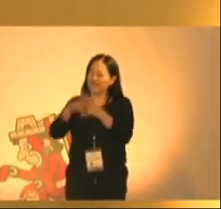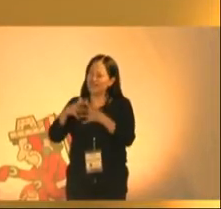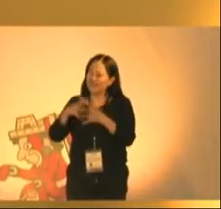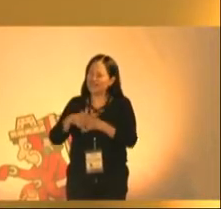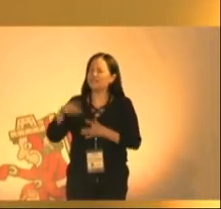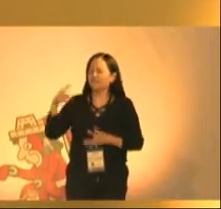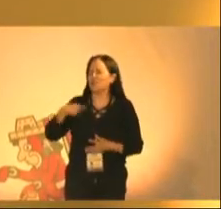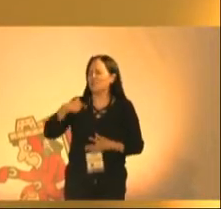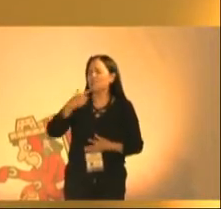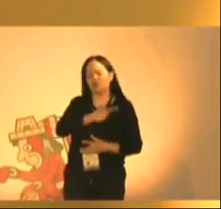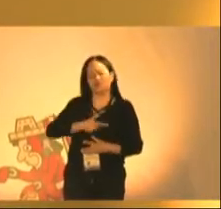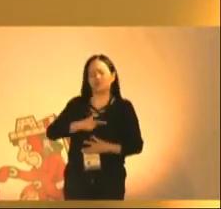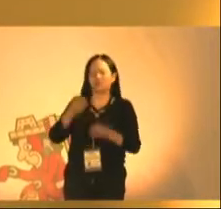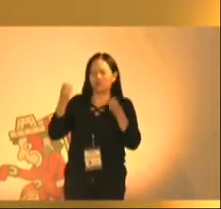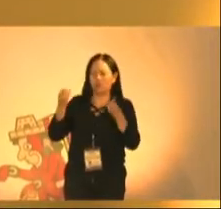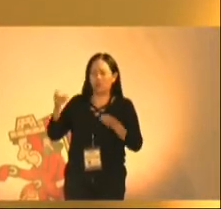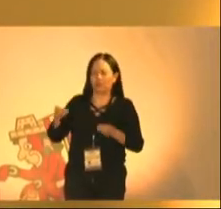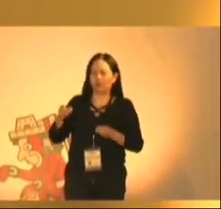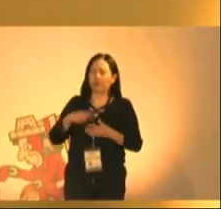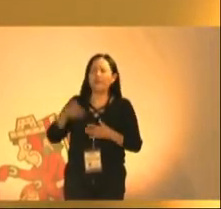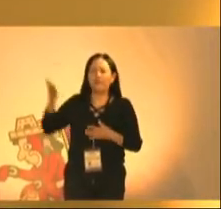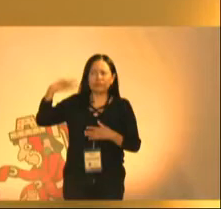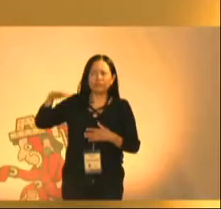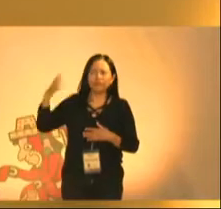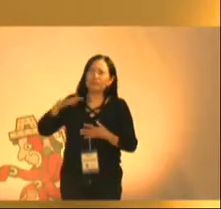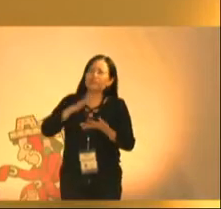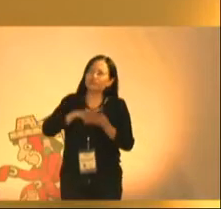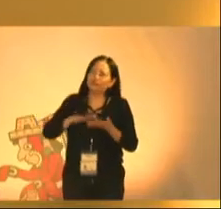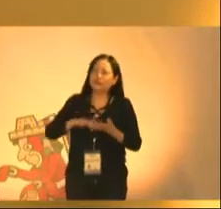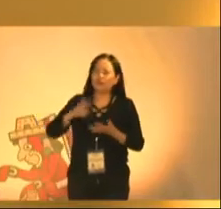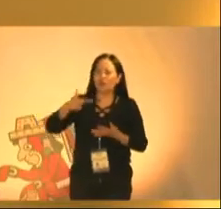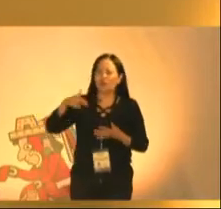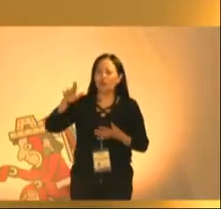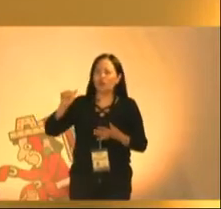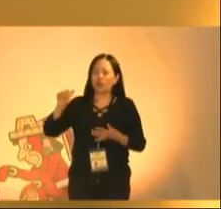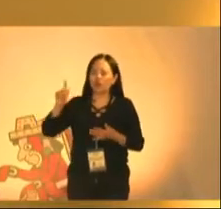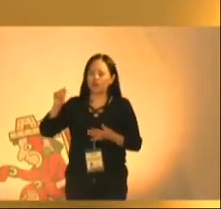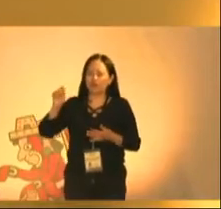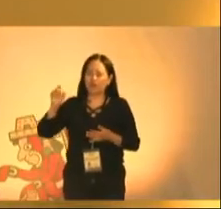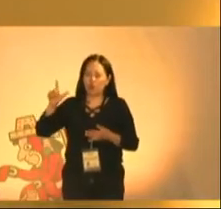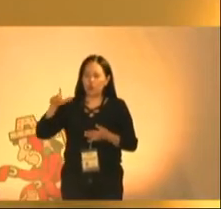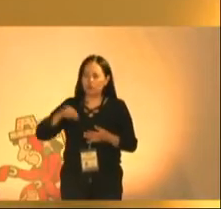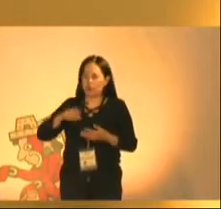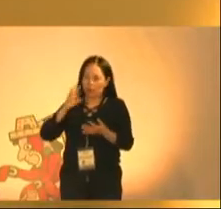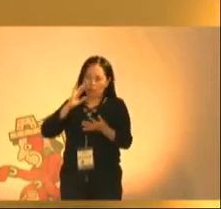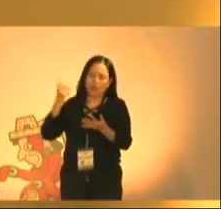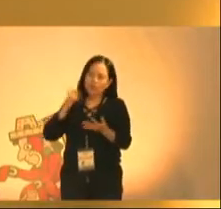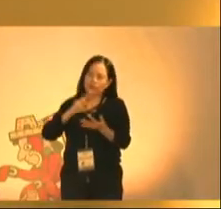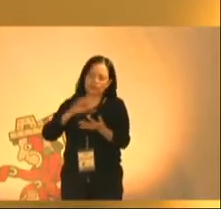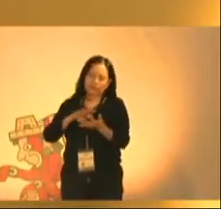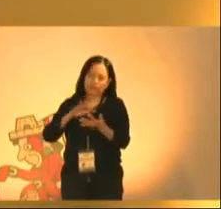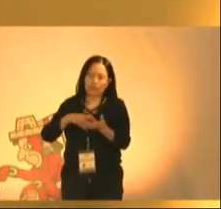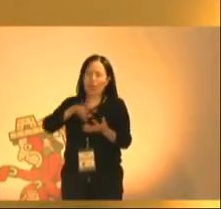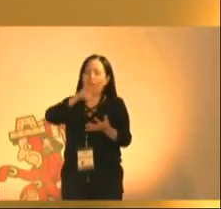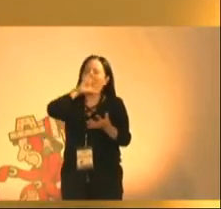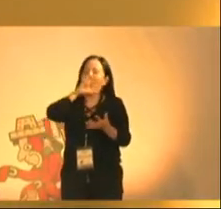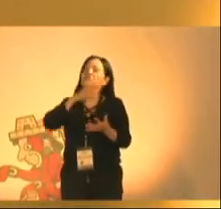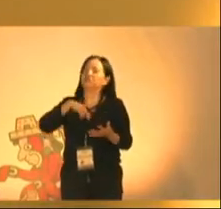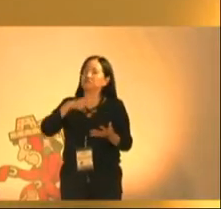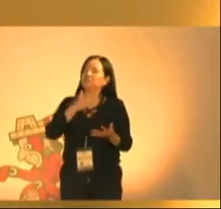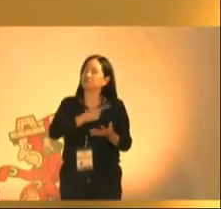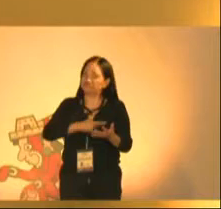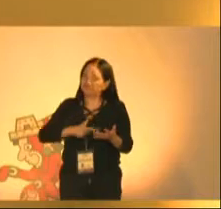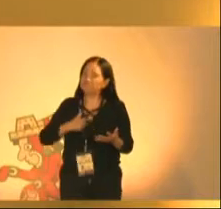novelas de batalla en los últimos años he leído el waterloo de barbero y quedé con la boca abierta de lo brillante que está la